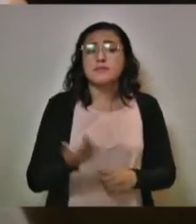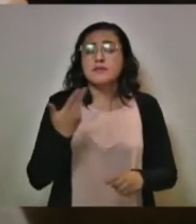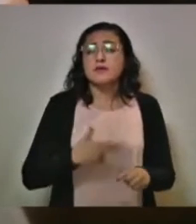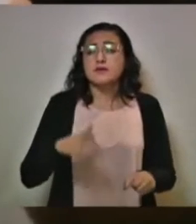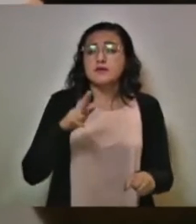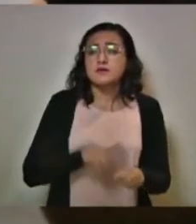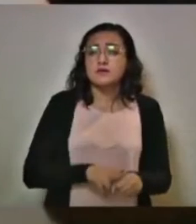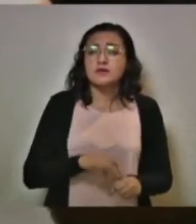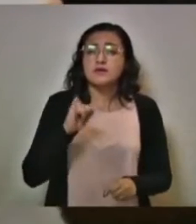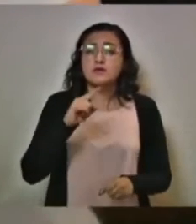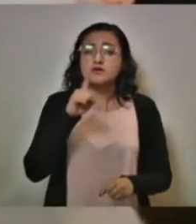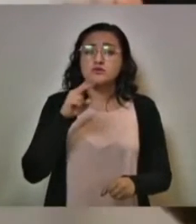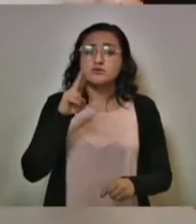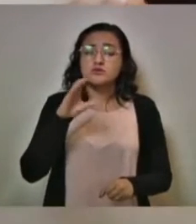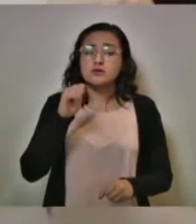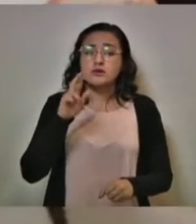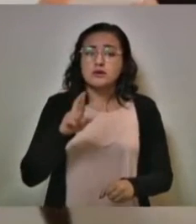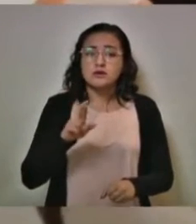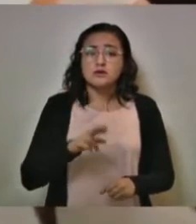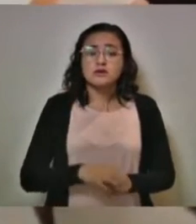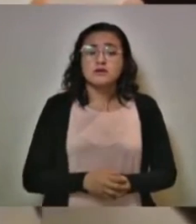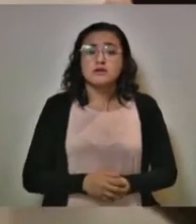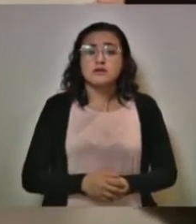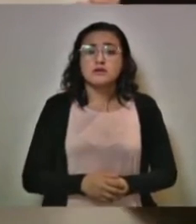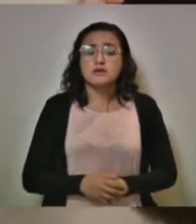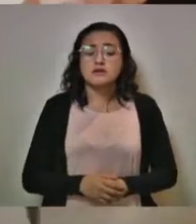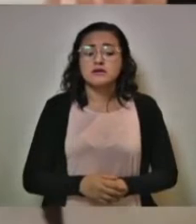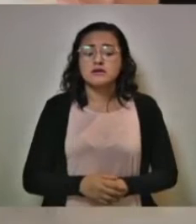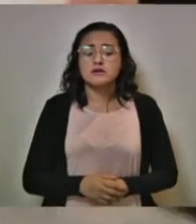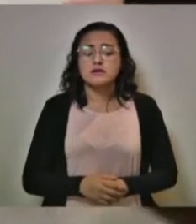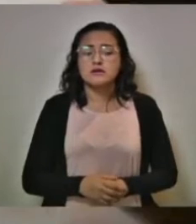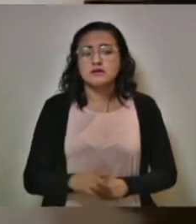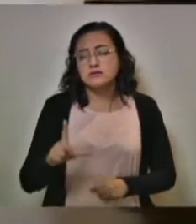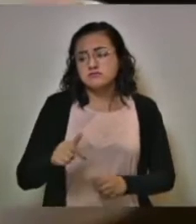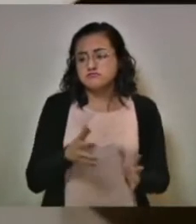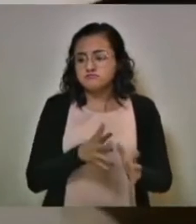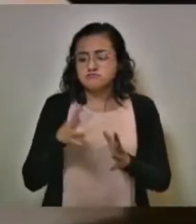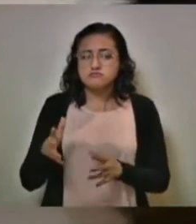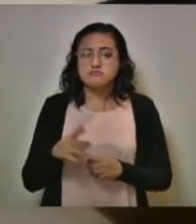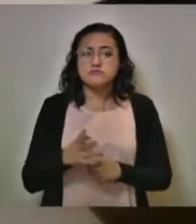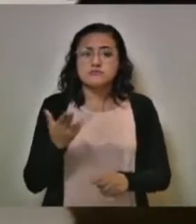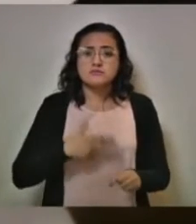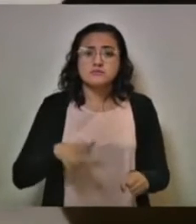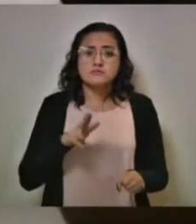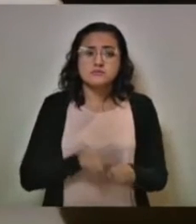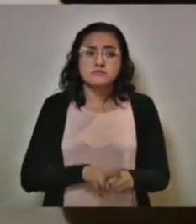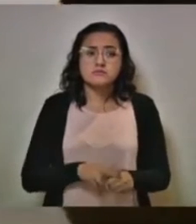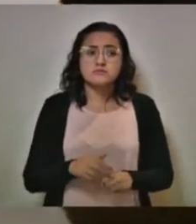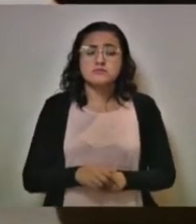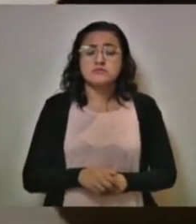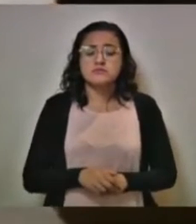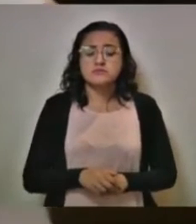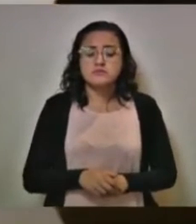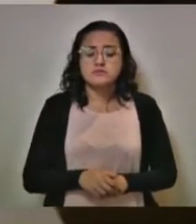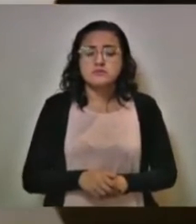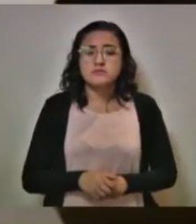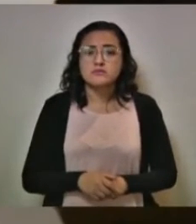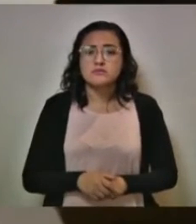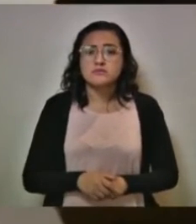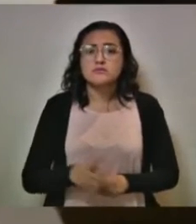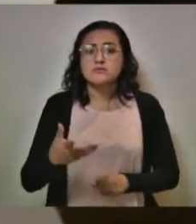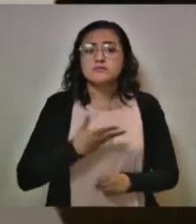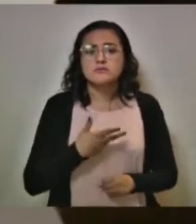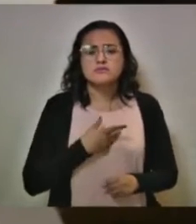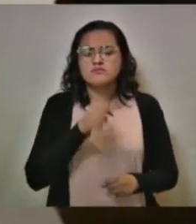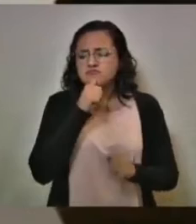En el hospital de Izúcar de Matamoros y el resto de hospitales, la oferta